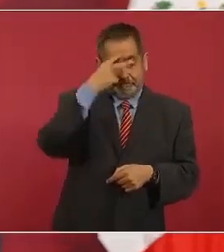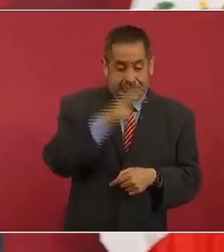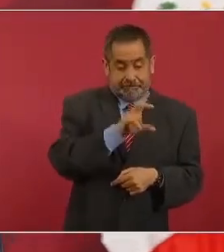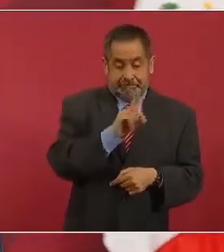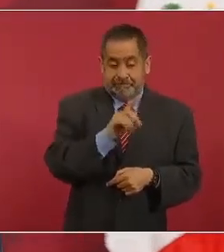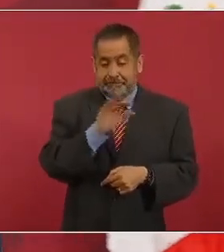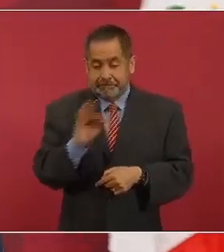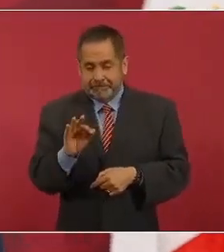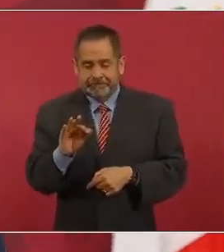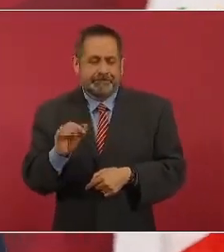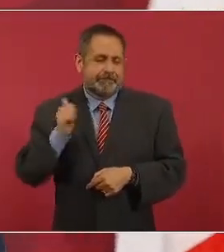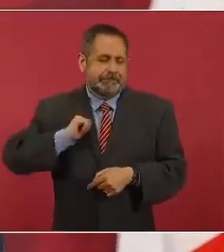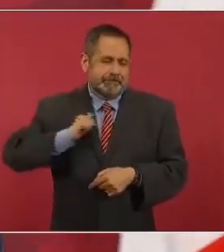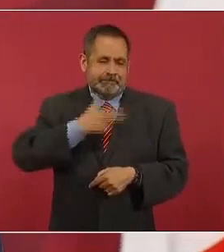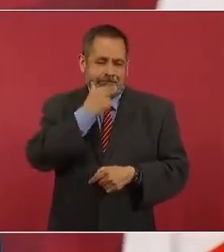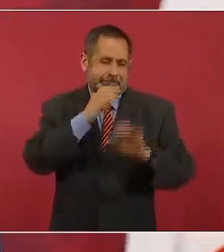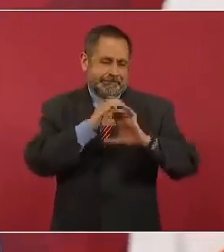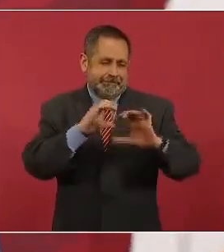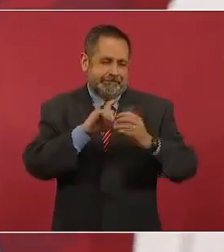diría Chava Flores.